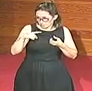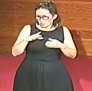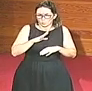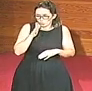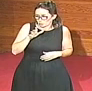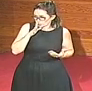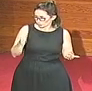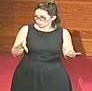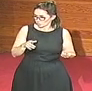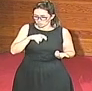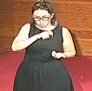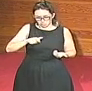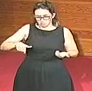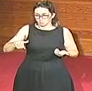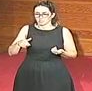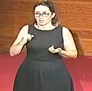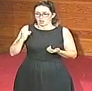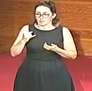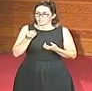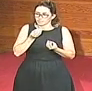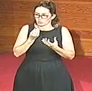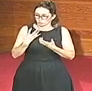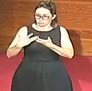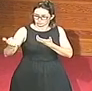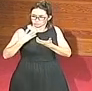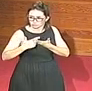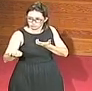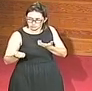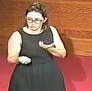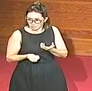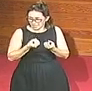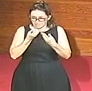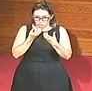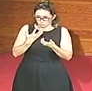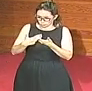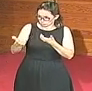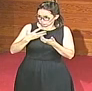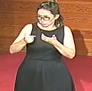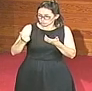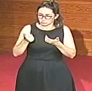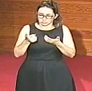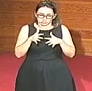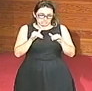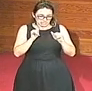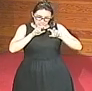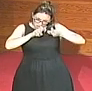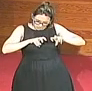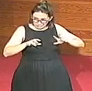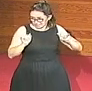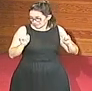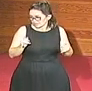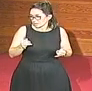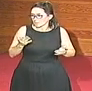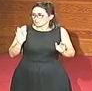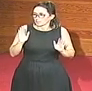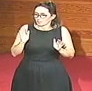población se estén cogiendo los datos. Muy bien, los datos en crudo, no se están analizando supuestamente. Bueno, ya, pero